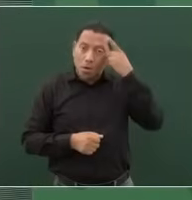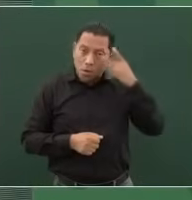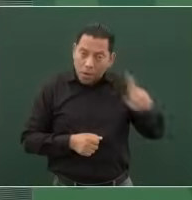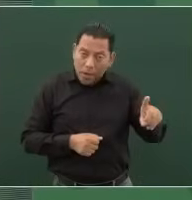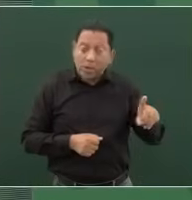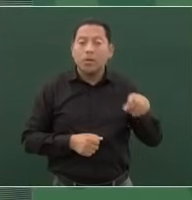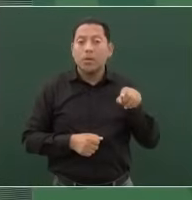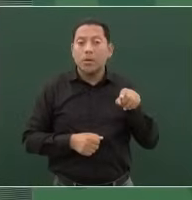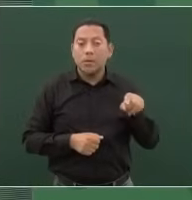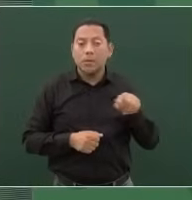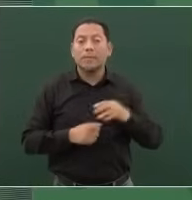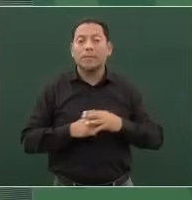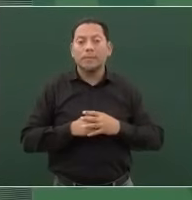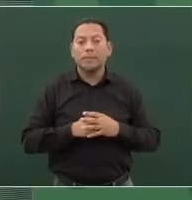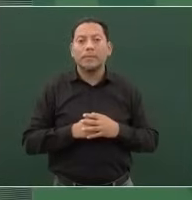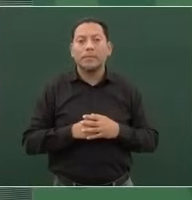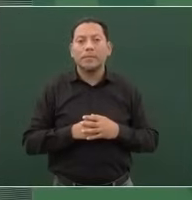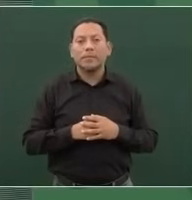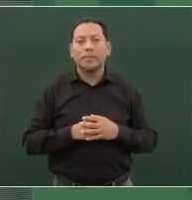mediáticas,